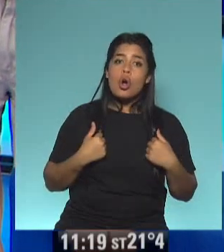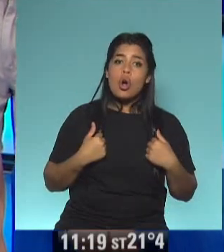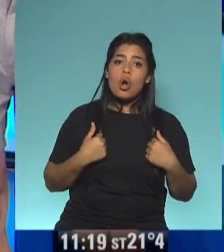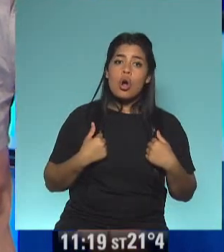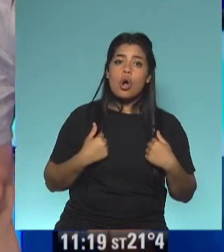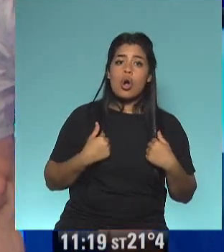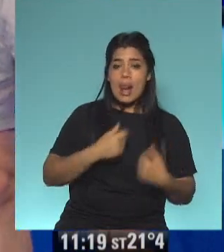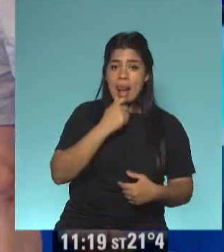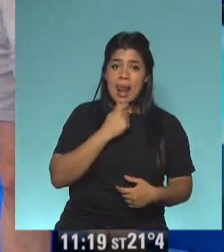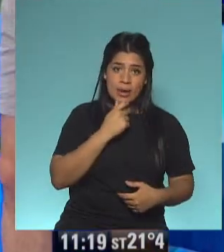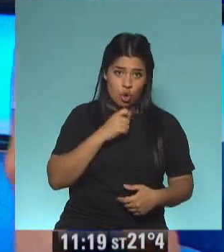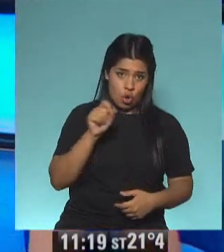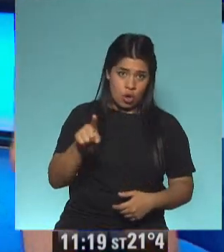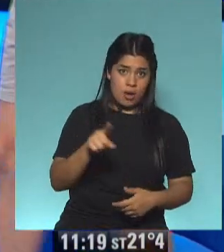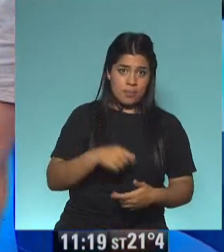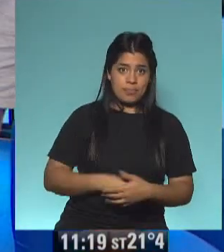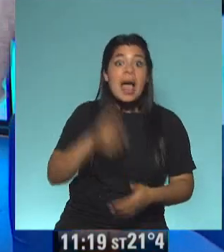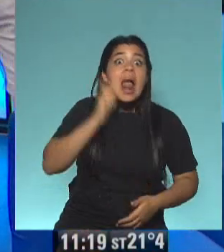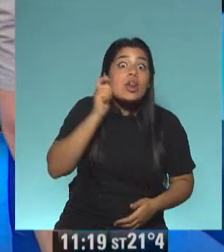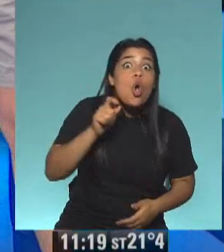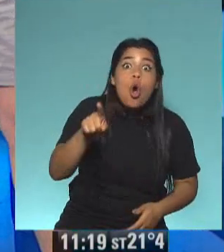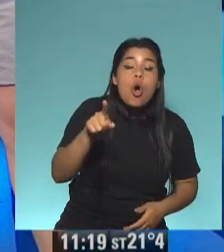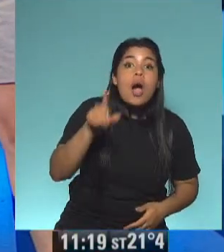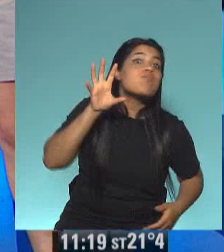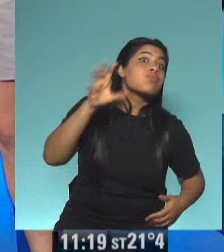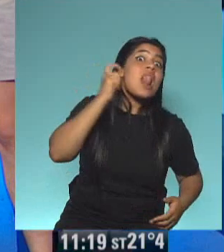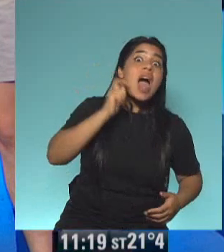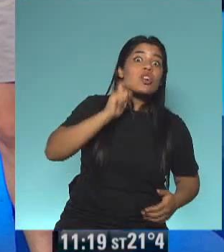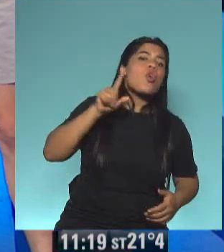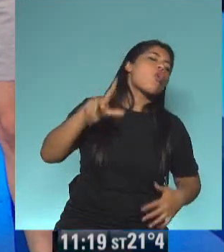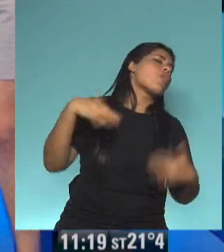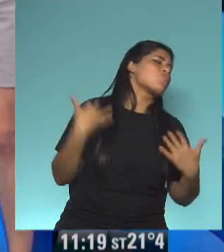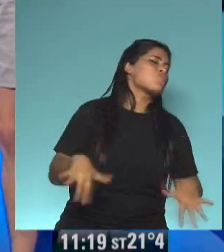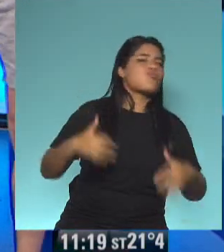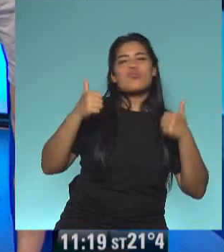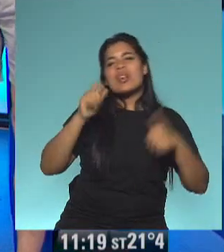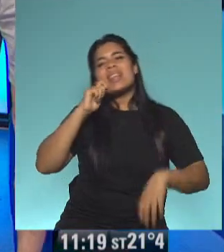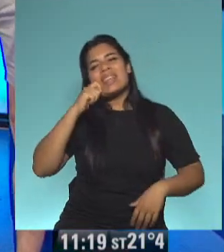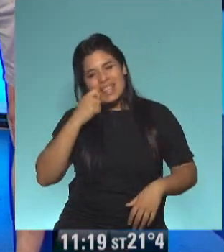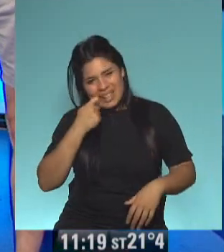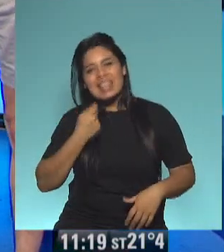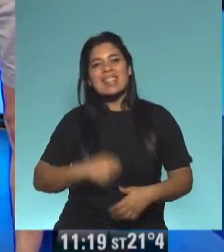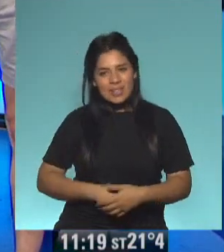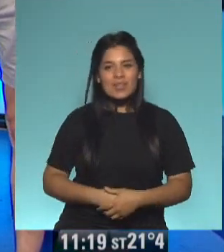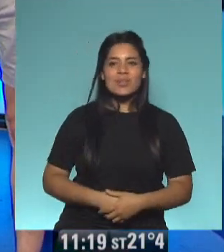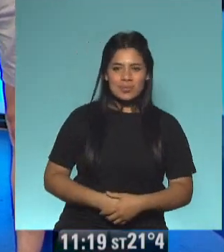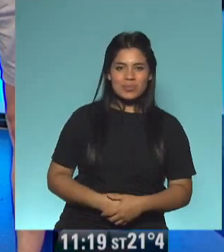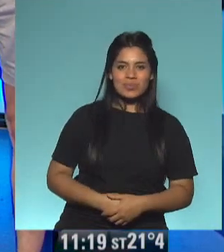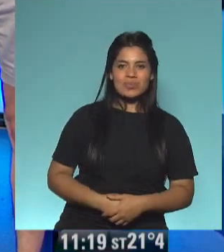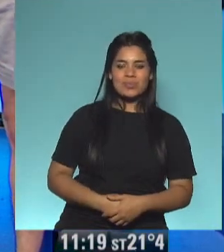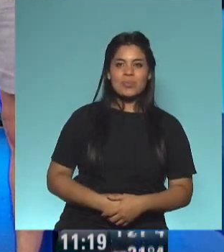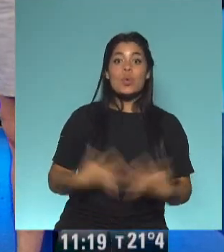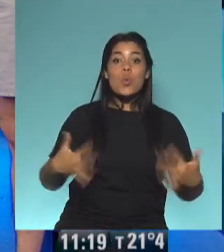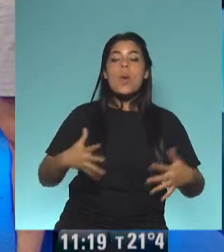de La Rioja. ¡De La Rioja! Ay, ¡qué lindo! ¡Es de La Rioja! Bueno, y Emilia, yo quiero preguntarte